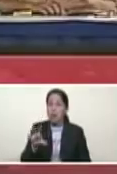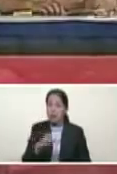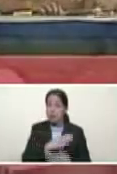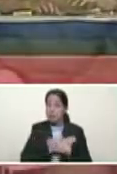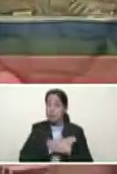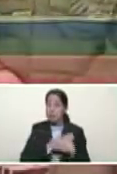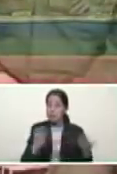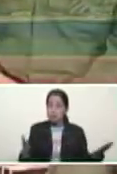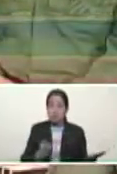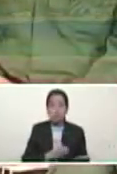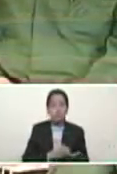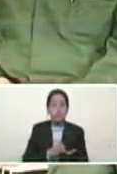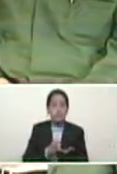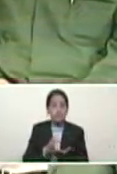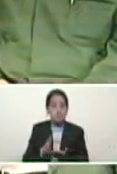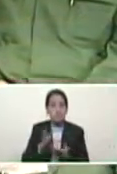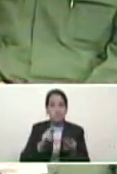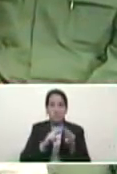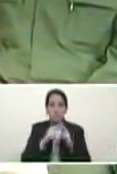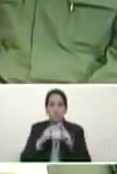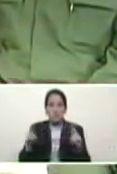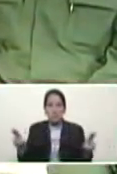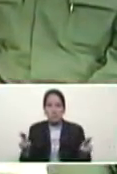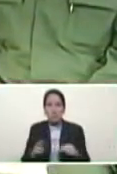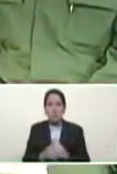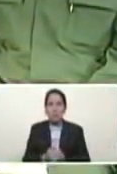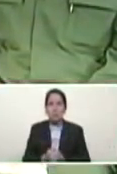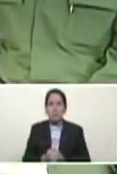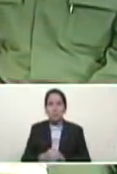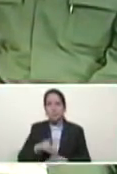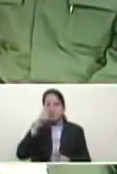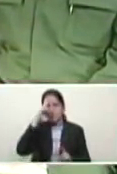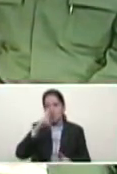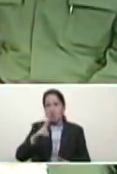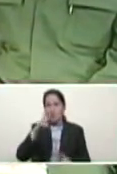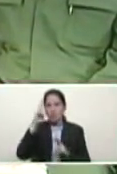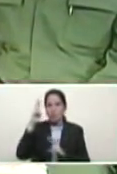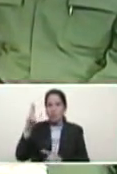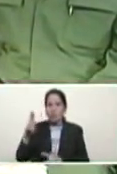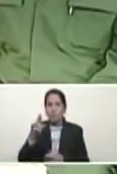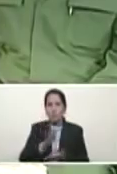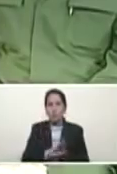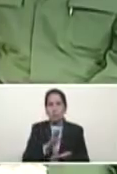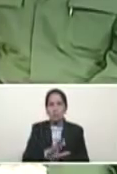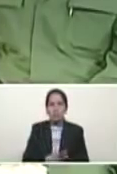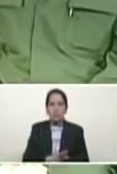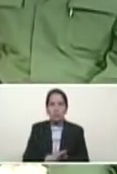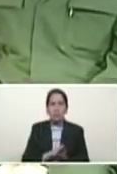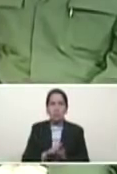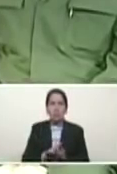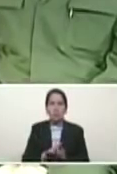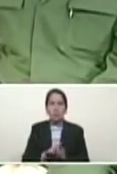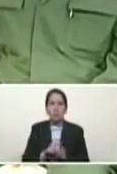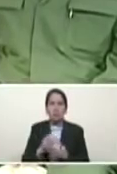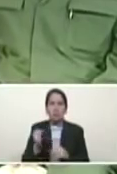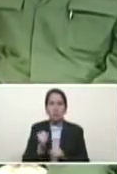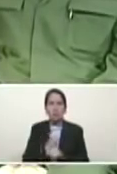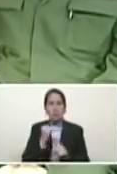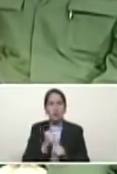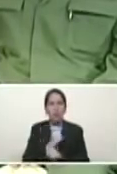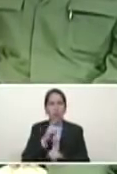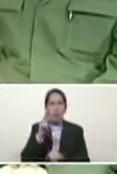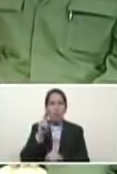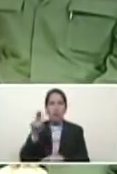de Venezuela sea el camino de la paz, de la estabilidad, del respeto, de la armonía, de la convivencia nacional, del voto,